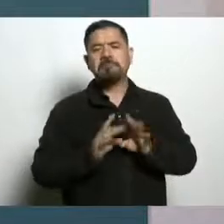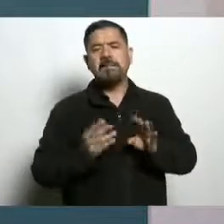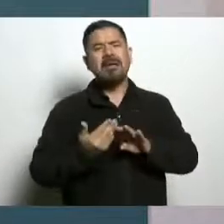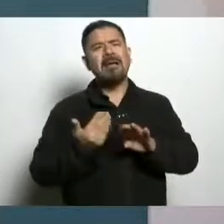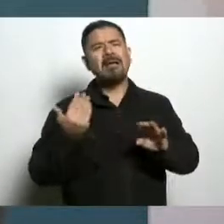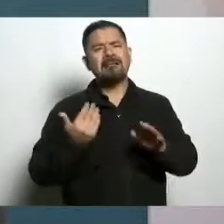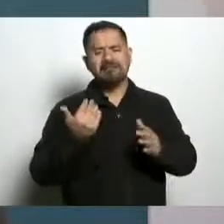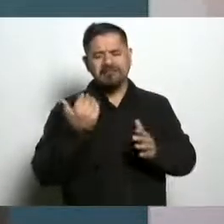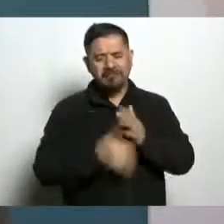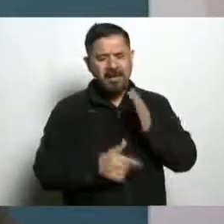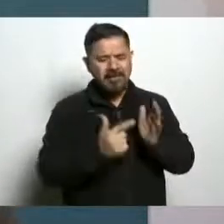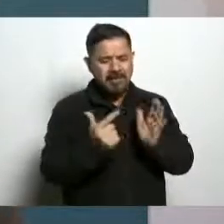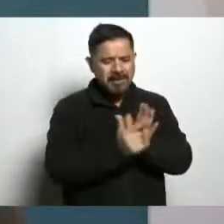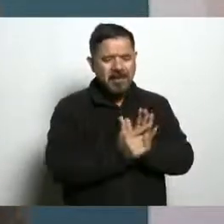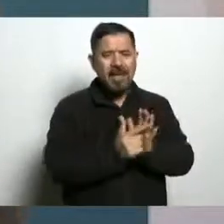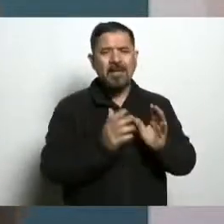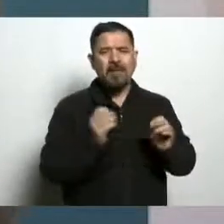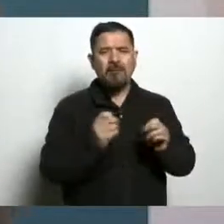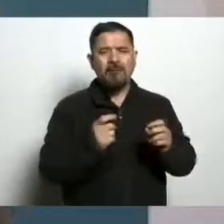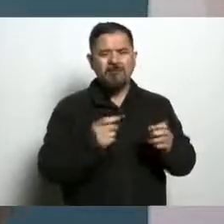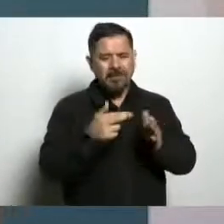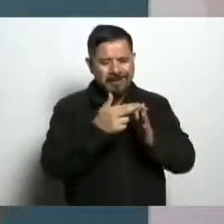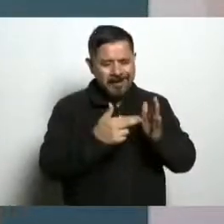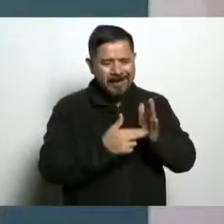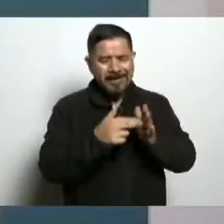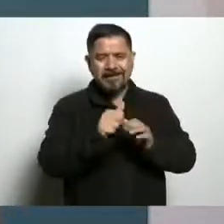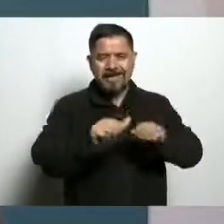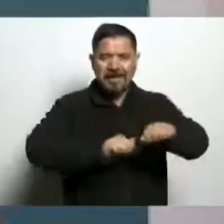legales, administrativas,